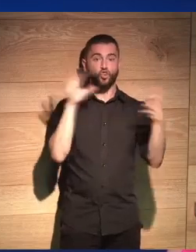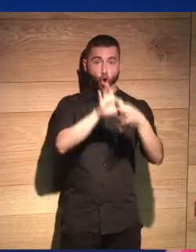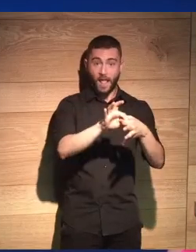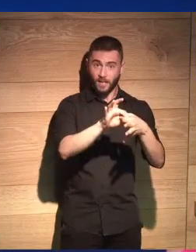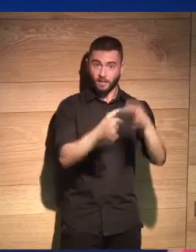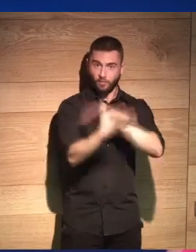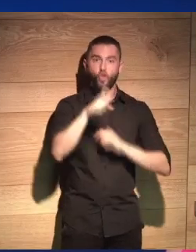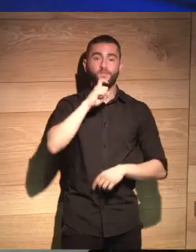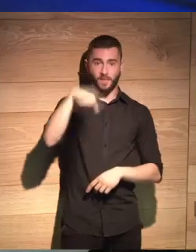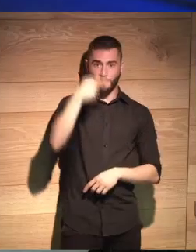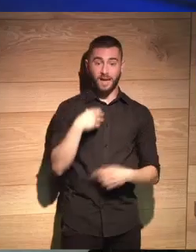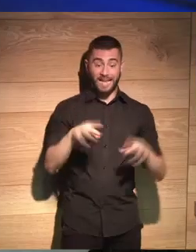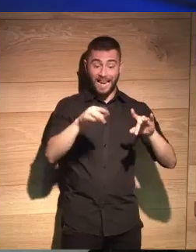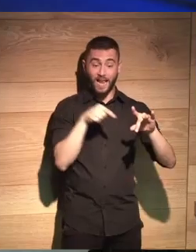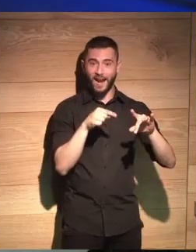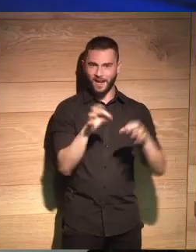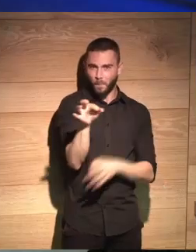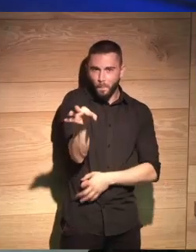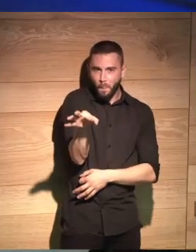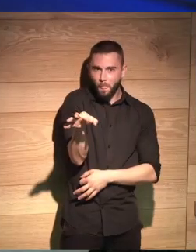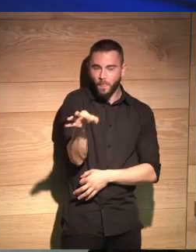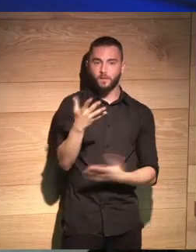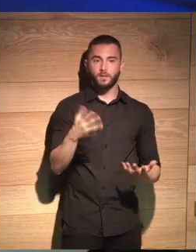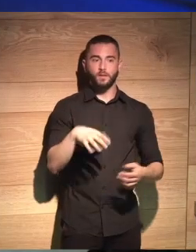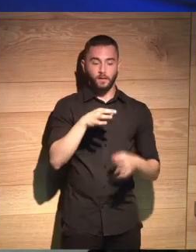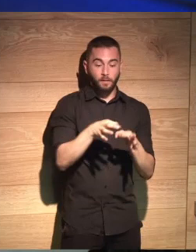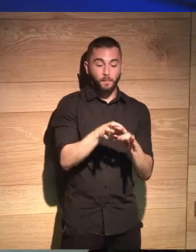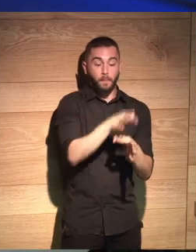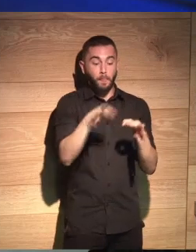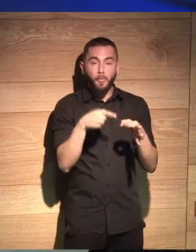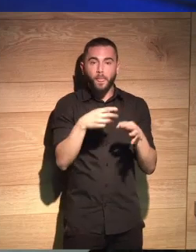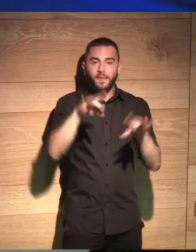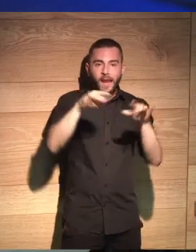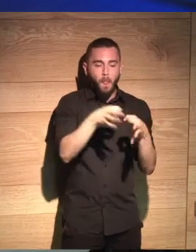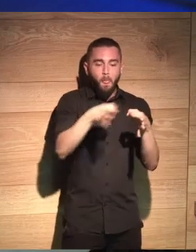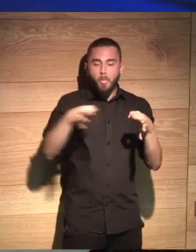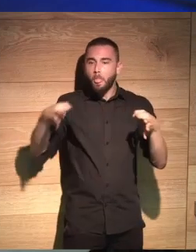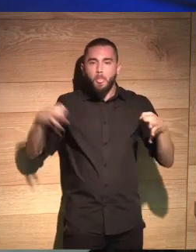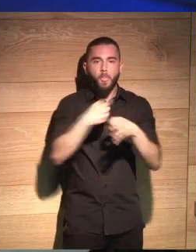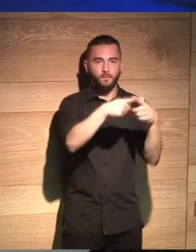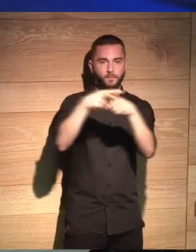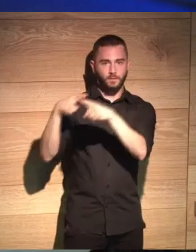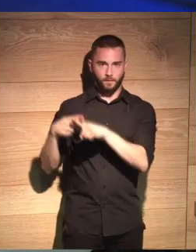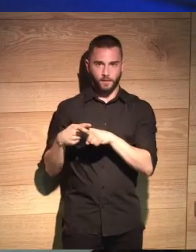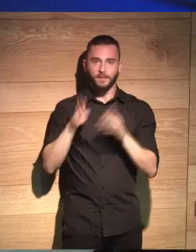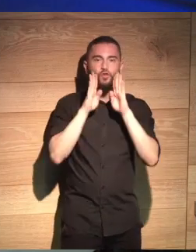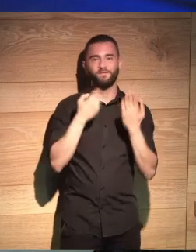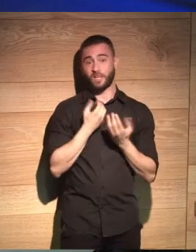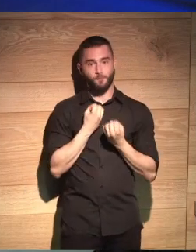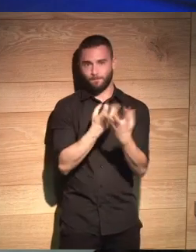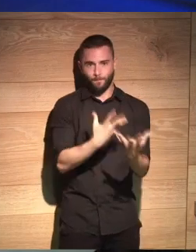difícil. Incluso el grano de arena, porque es distinto del grano de arena de al lado. De modo que en mí confieso que hay una necesidad